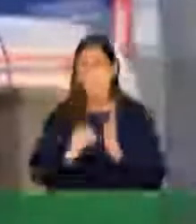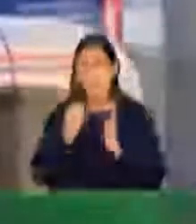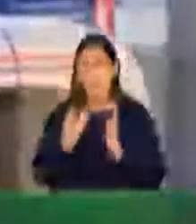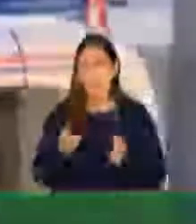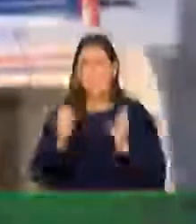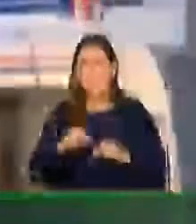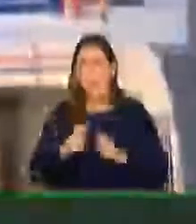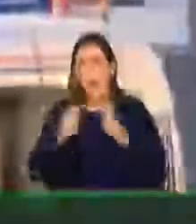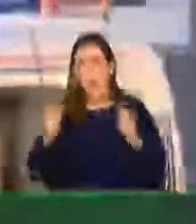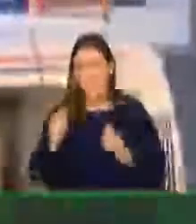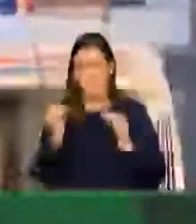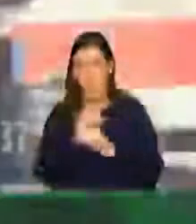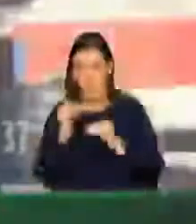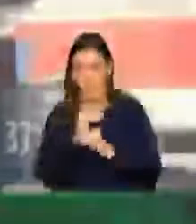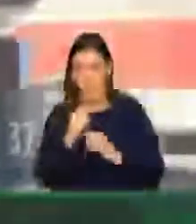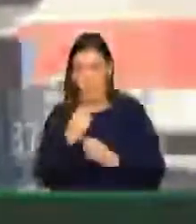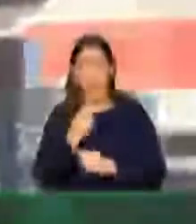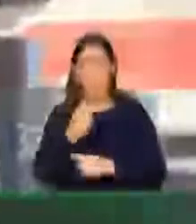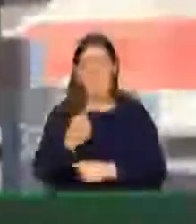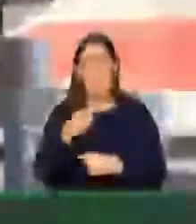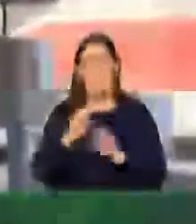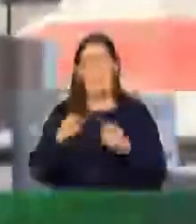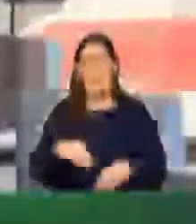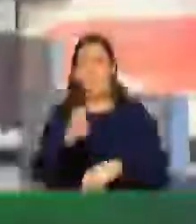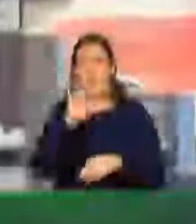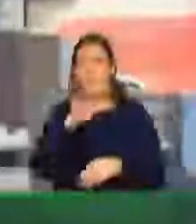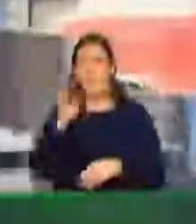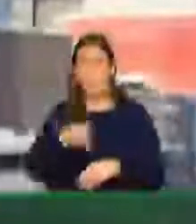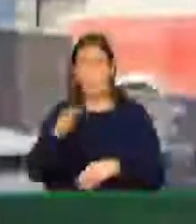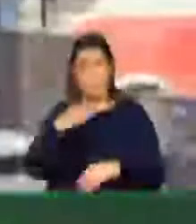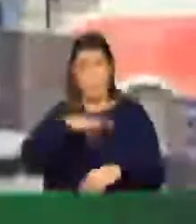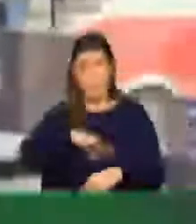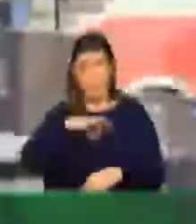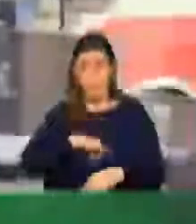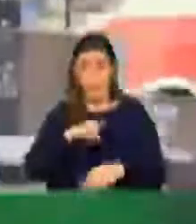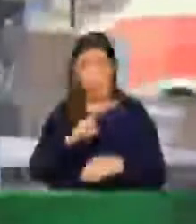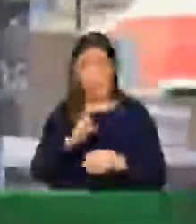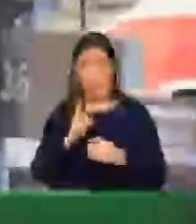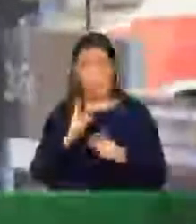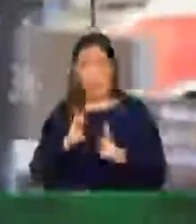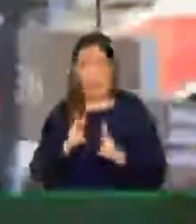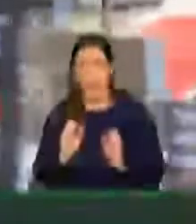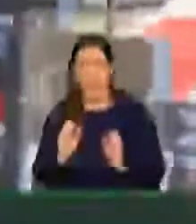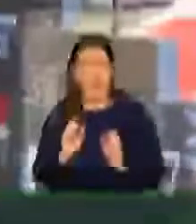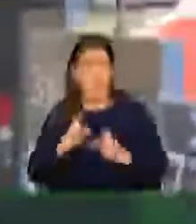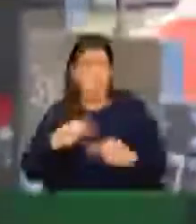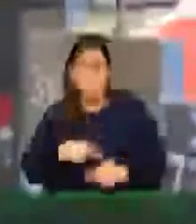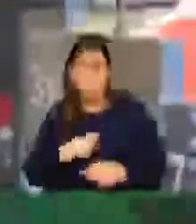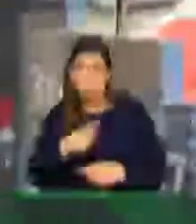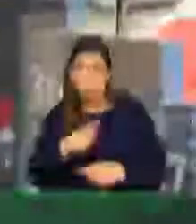al aumentar la movilidad. También aseguran que han perdido un 15% de los salarios por el congelamiento a marzo del año pasado.